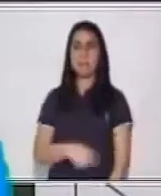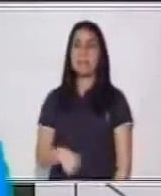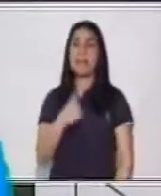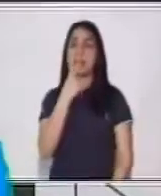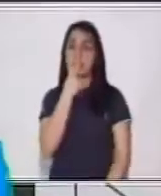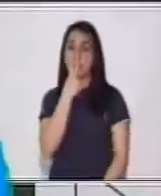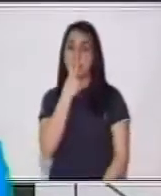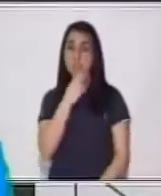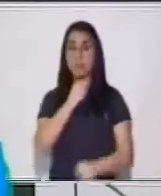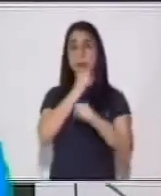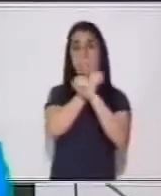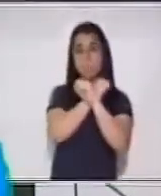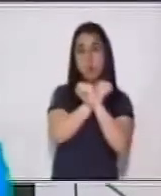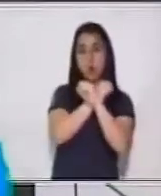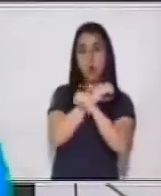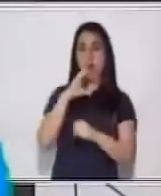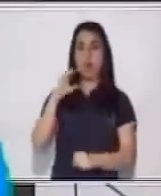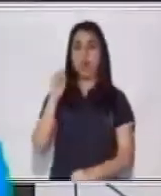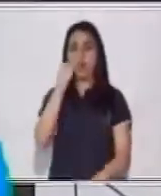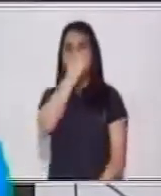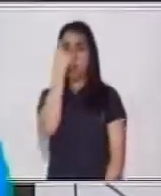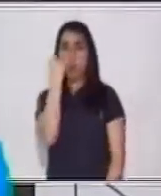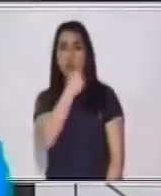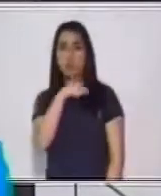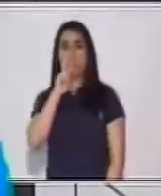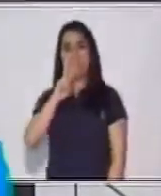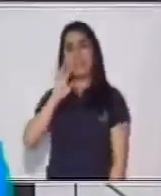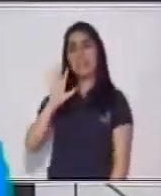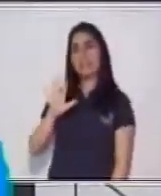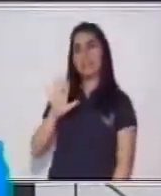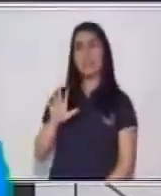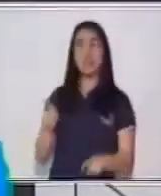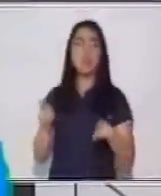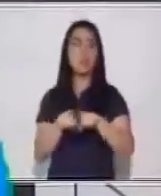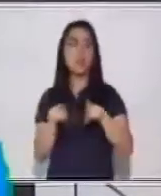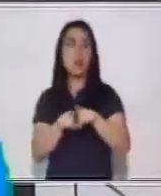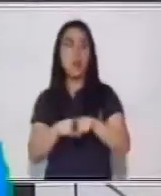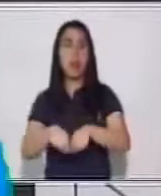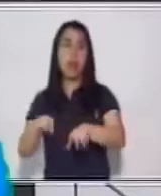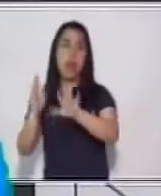coseno de 25 es igual a 8.